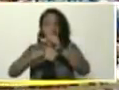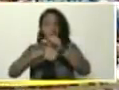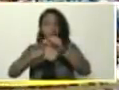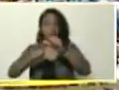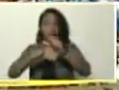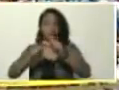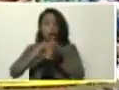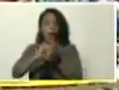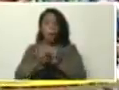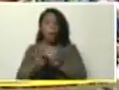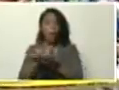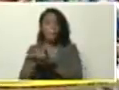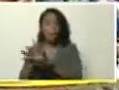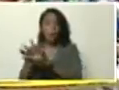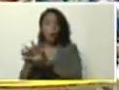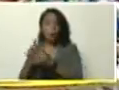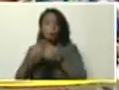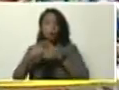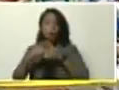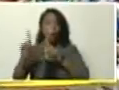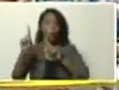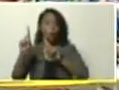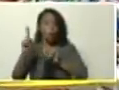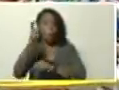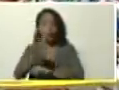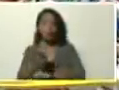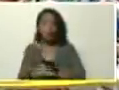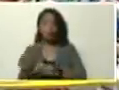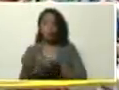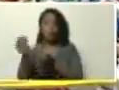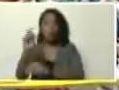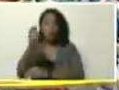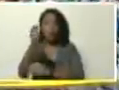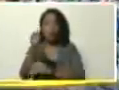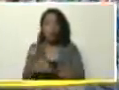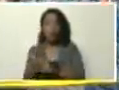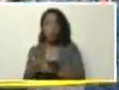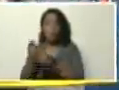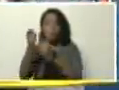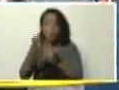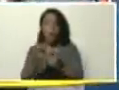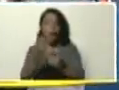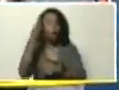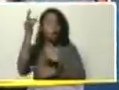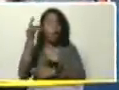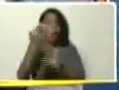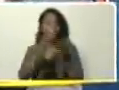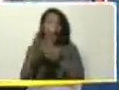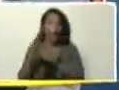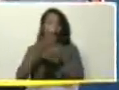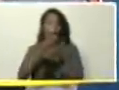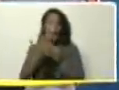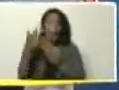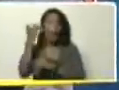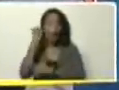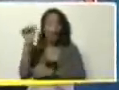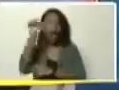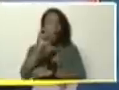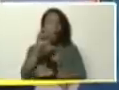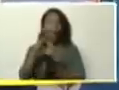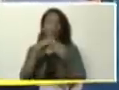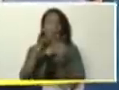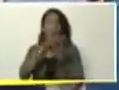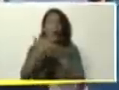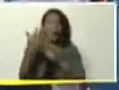relevamos a ese señor, lo votamos, le entregamos la llave de paso al Consejo Comunal y el barrio tiene agua, todo el barrio